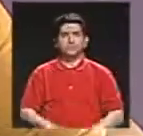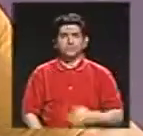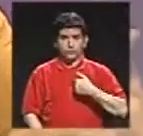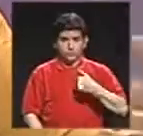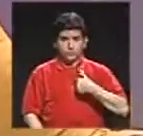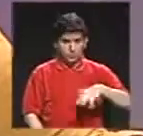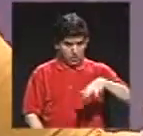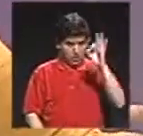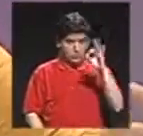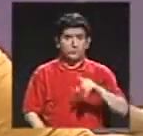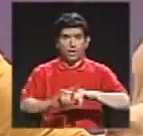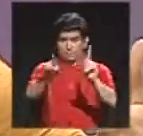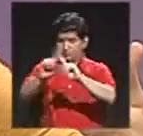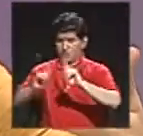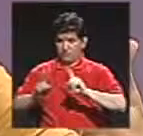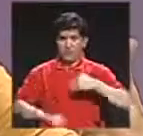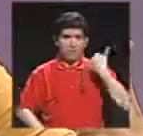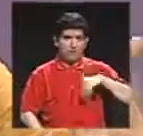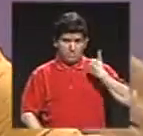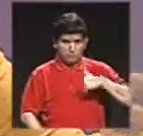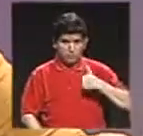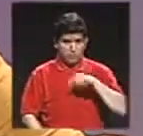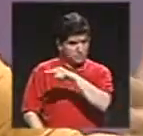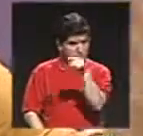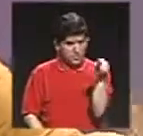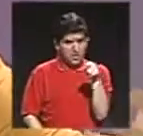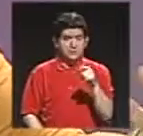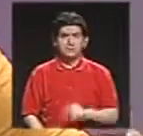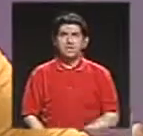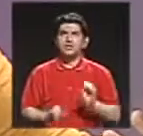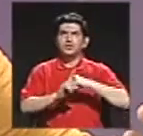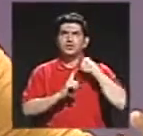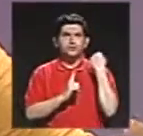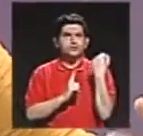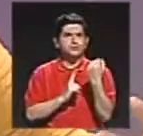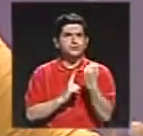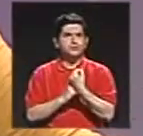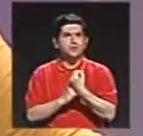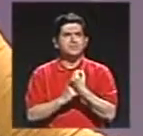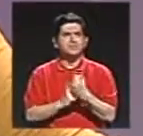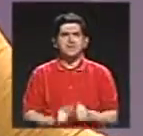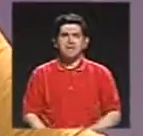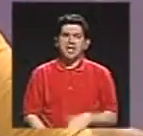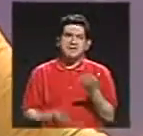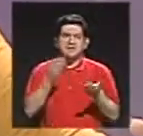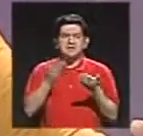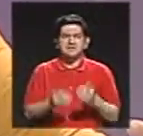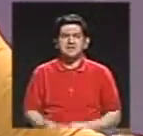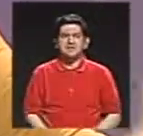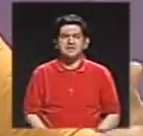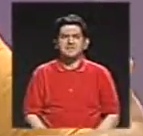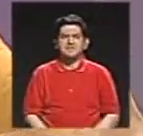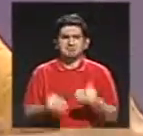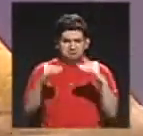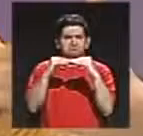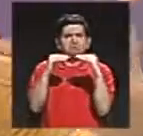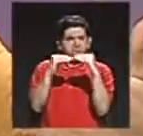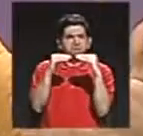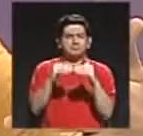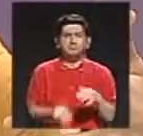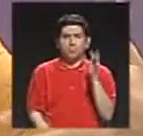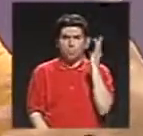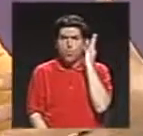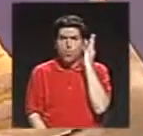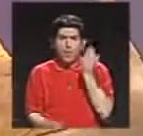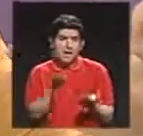me he encontrado que hay muchos hombres que que Encuentran una sociedad más más amena digamos más par que encuentran